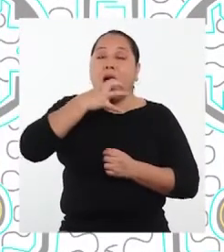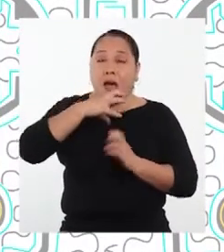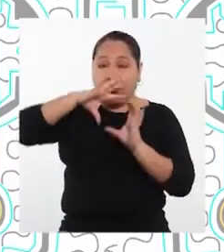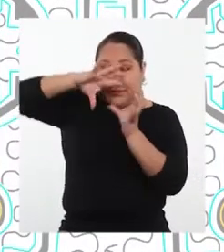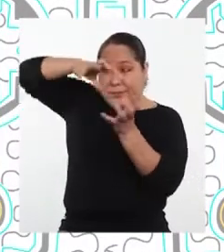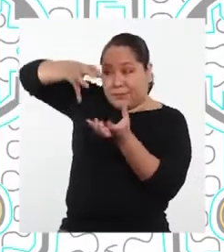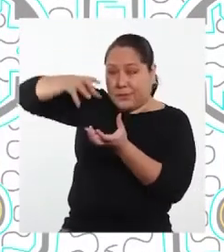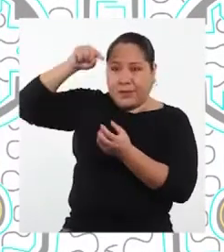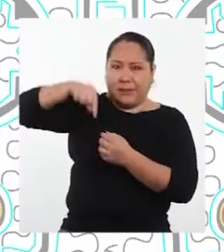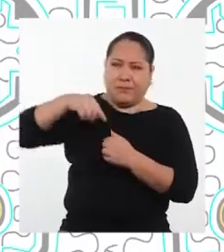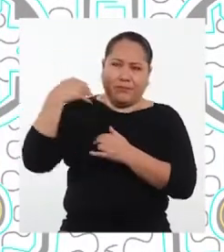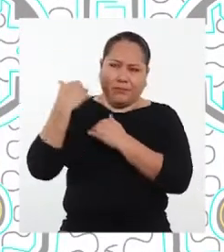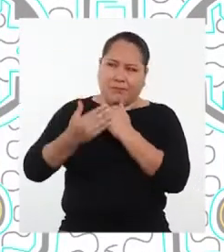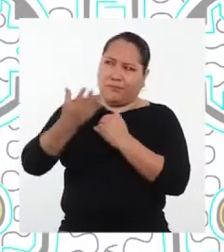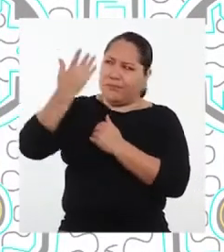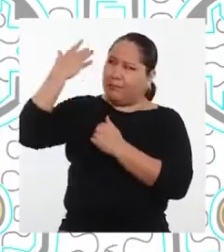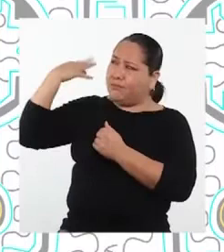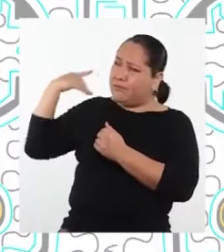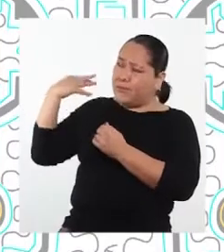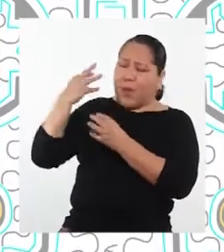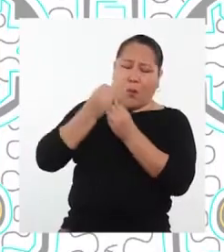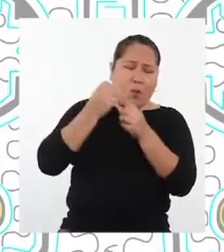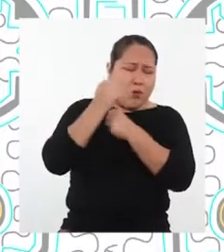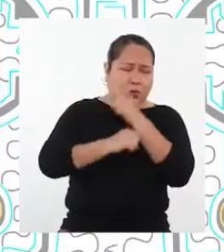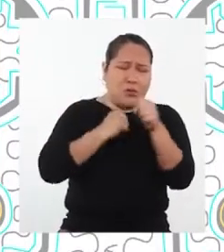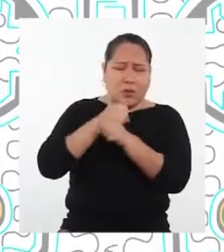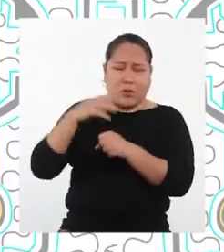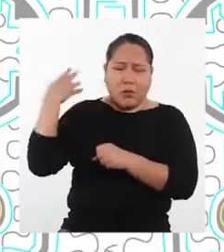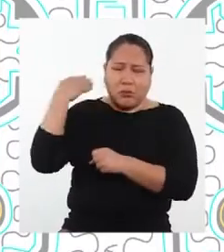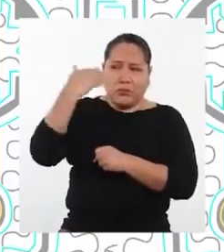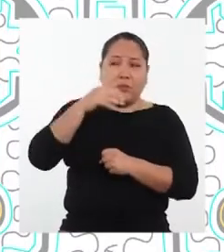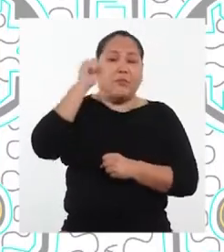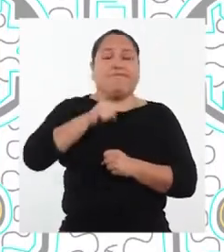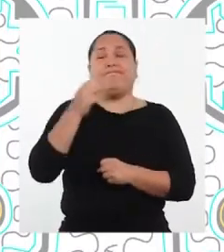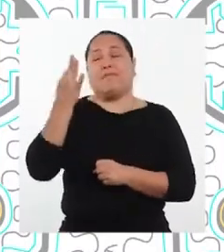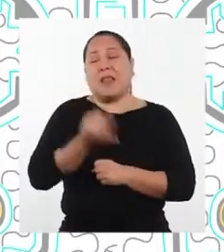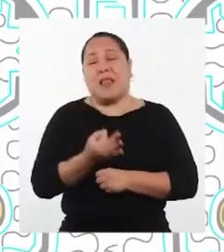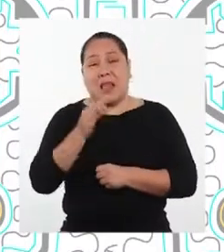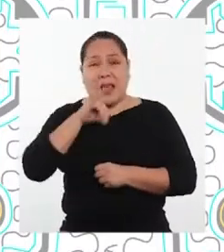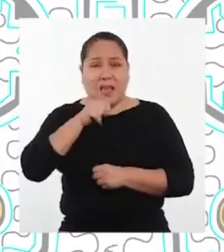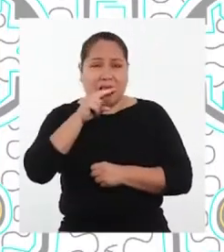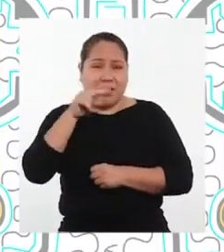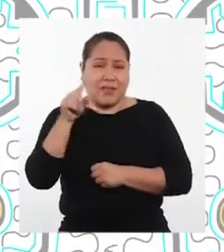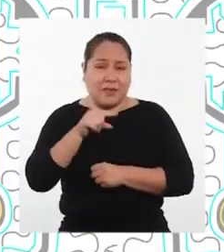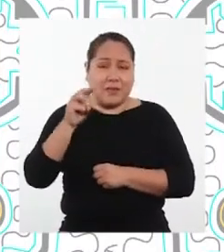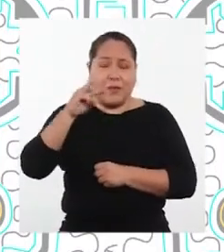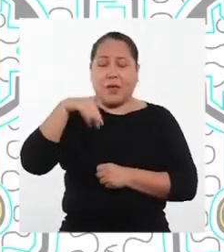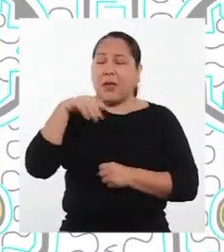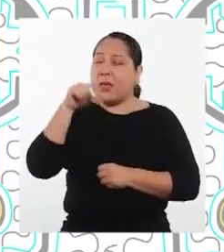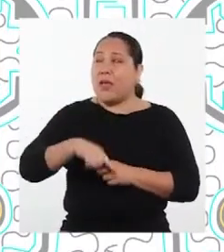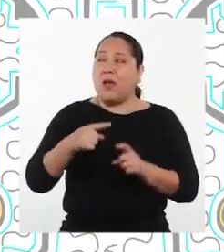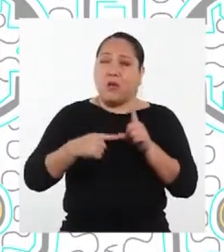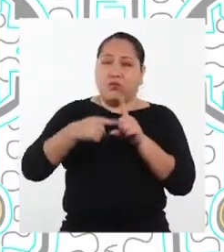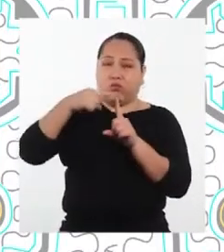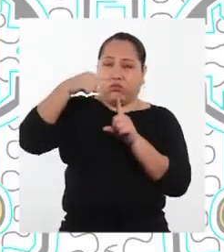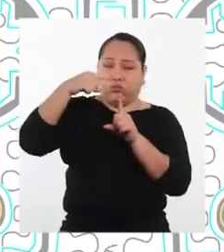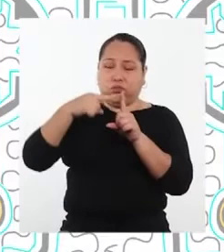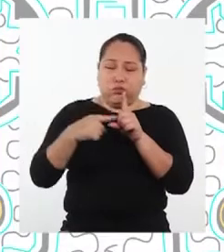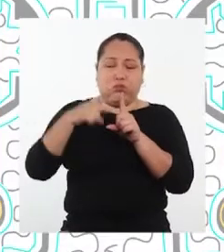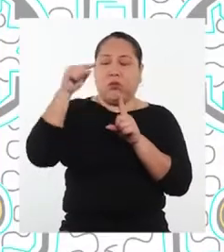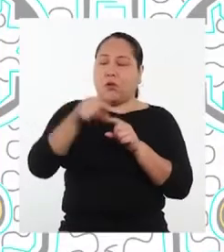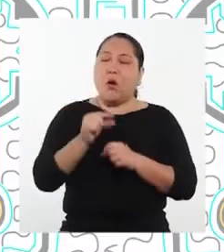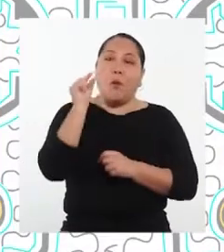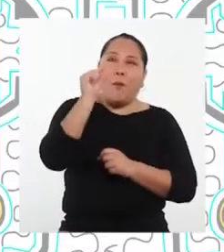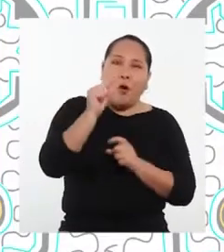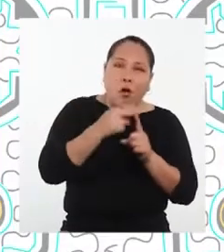es algo que ha estado ocurriendo desde hace muchos años. Así es, Jazmín. y aunque la temperatura del planeta Tierra parece haber